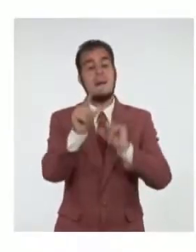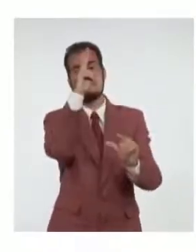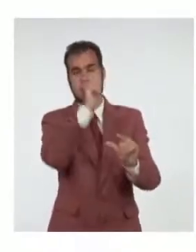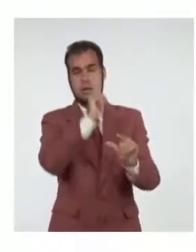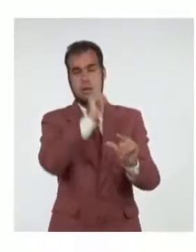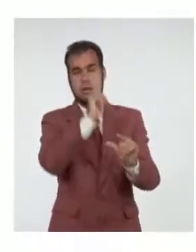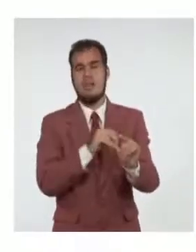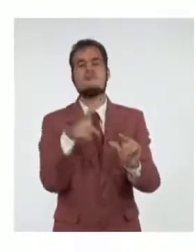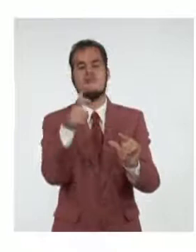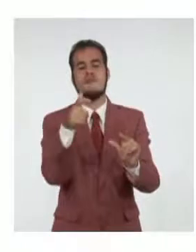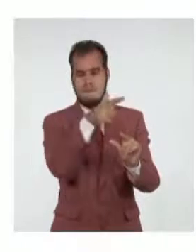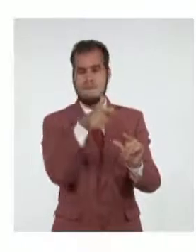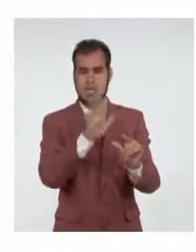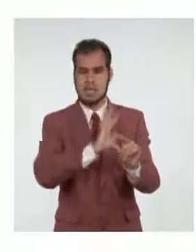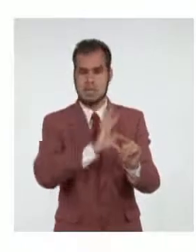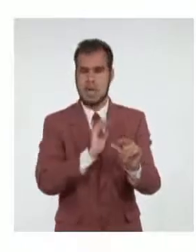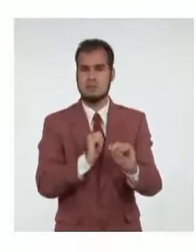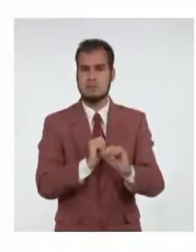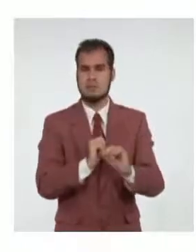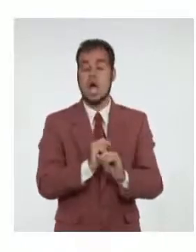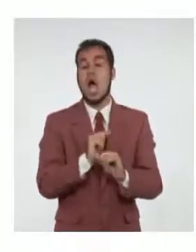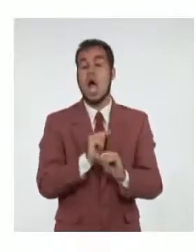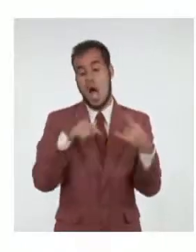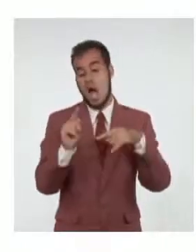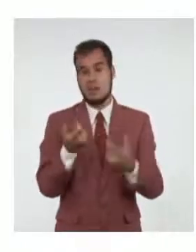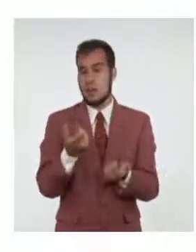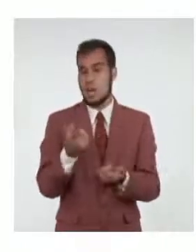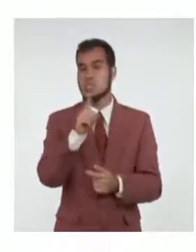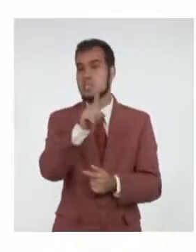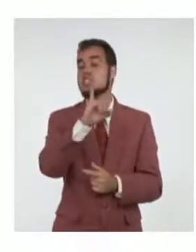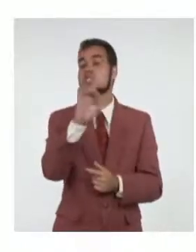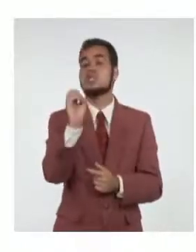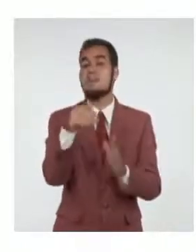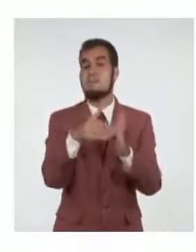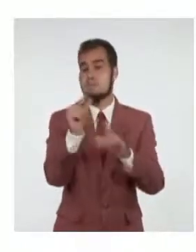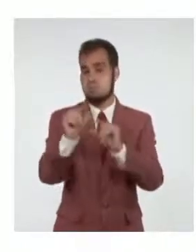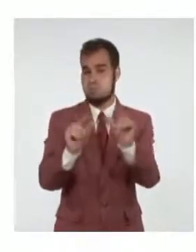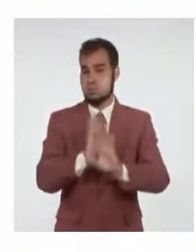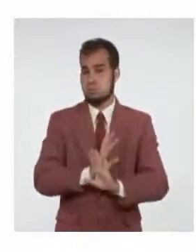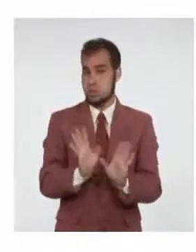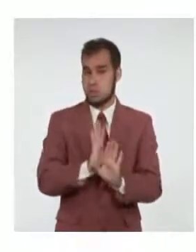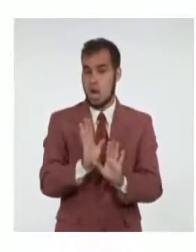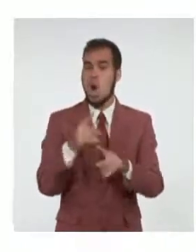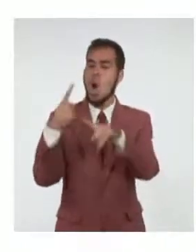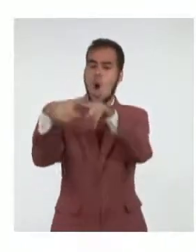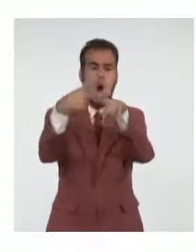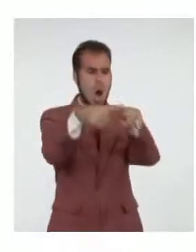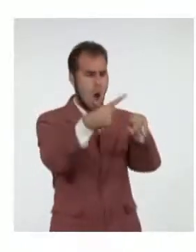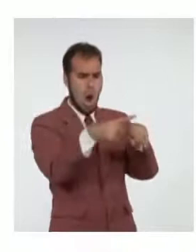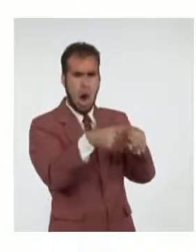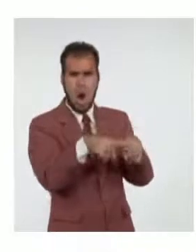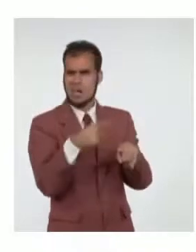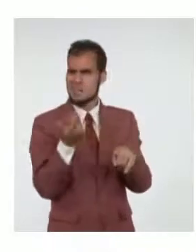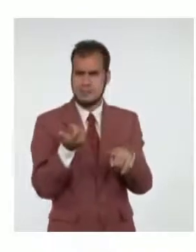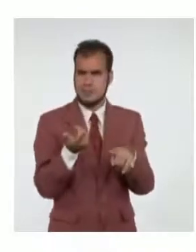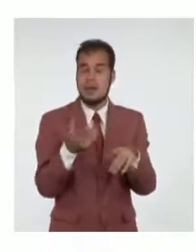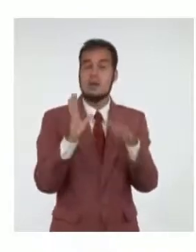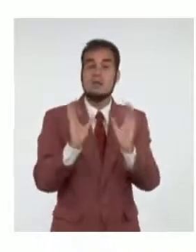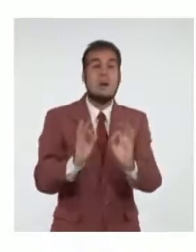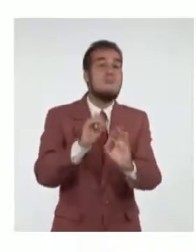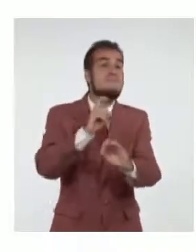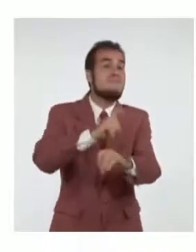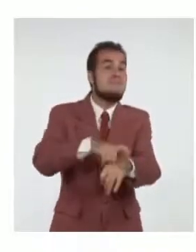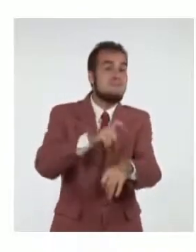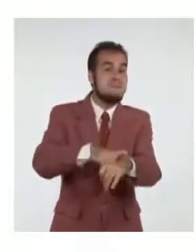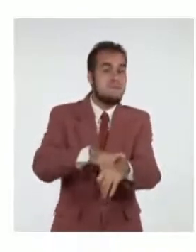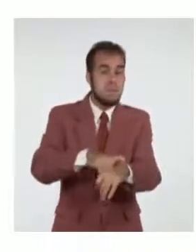se introdujo en el ensayo, en el estudio, fue 160.000 personas. Todo el resto ha sido en el momento